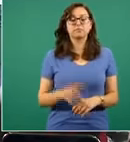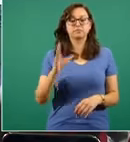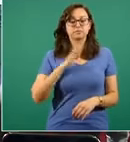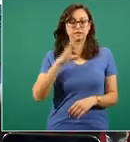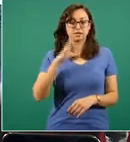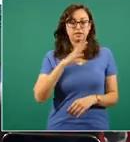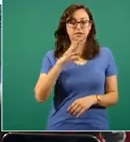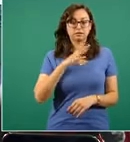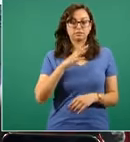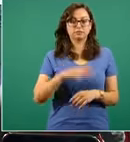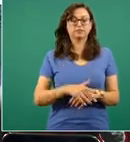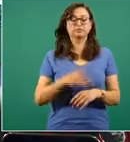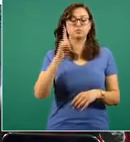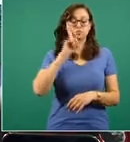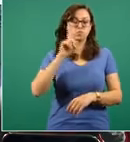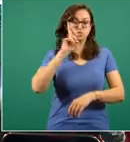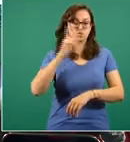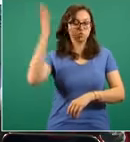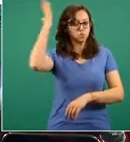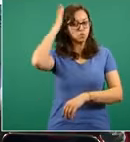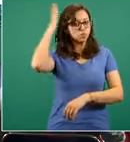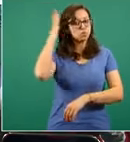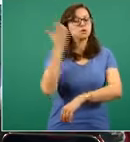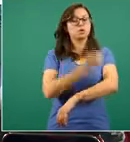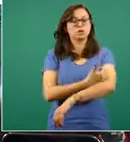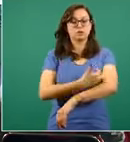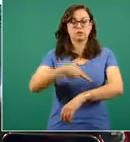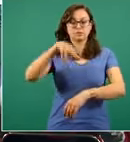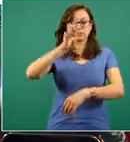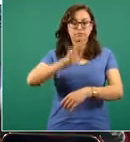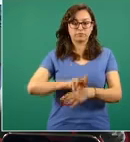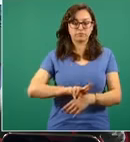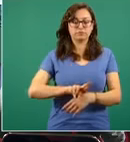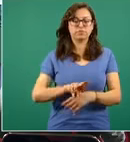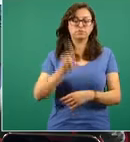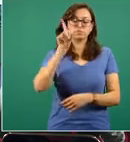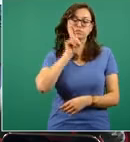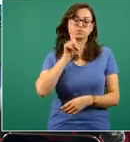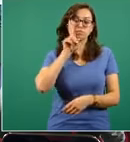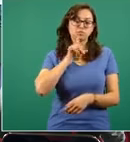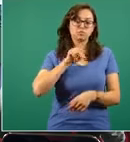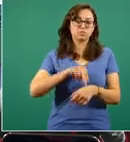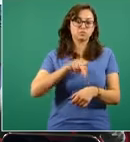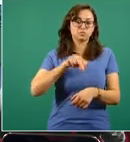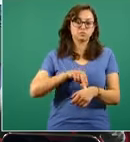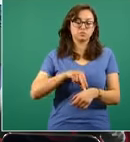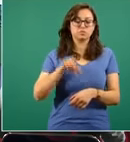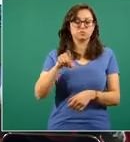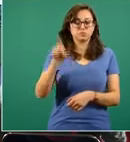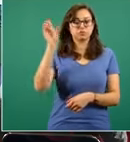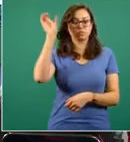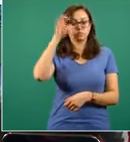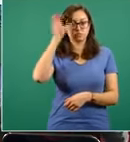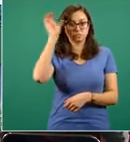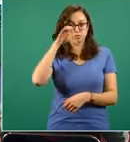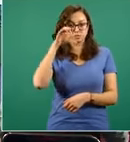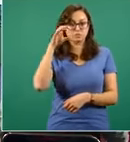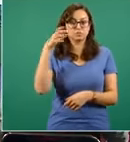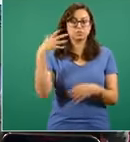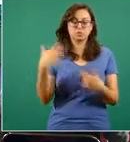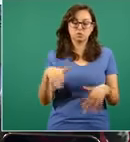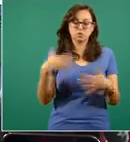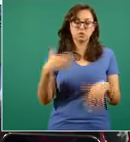obviamente a la coordinadora de todo este grupo, una destacable científica, una persona con